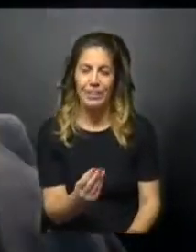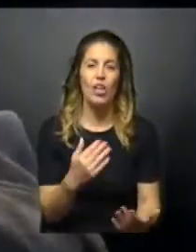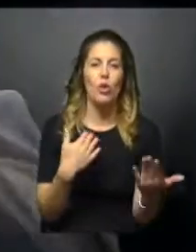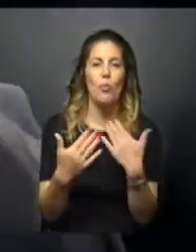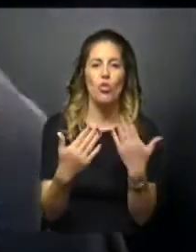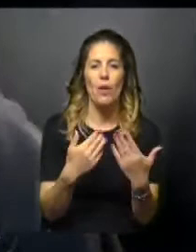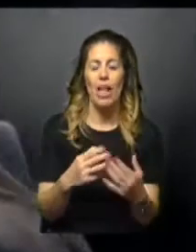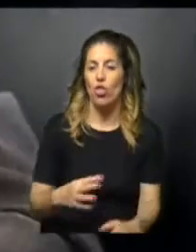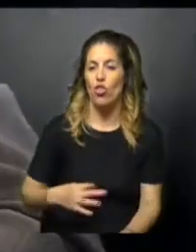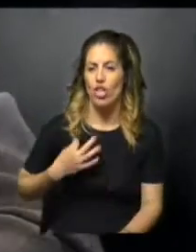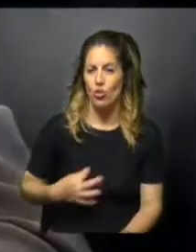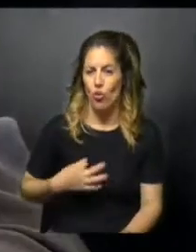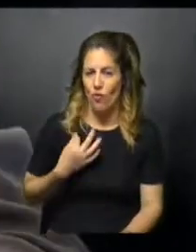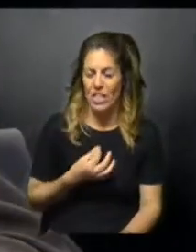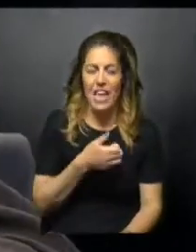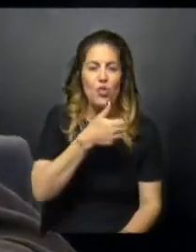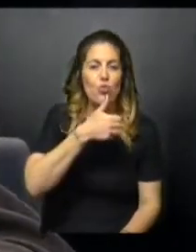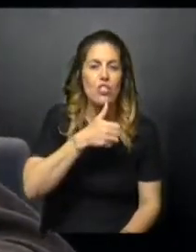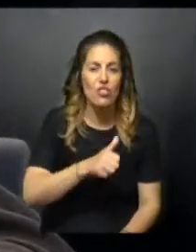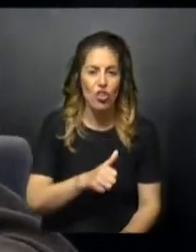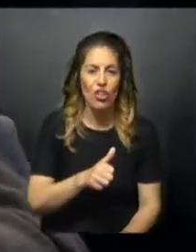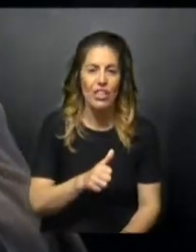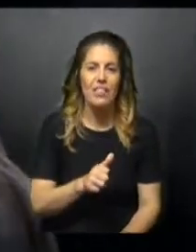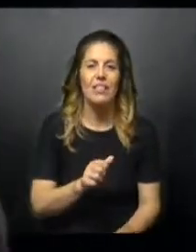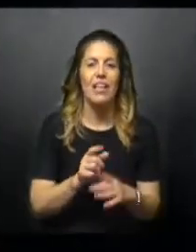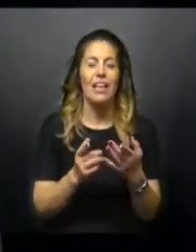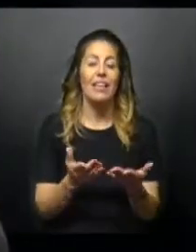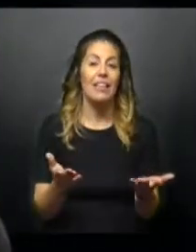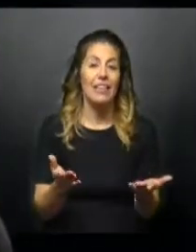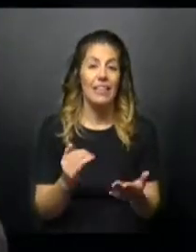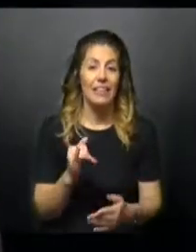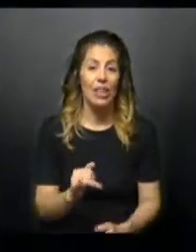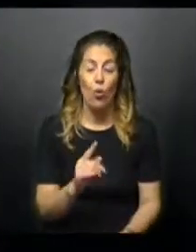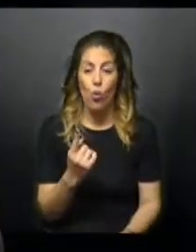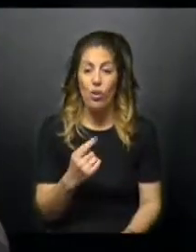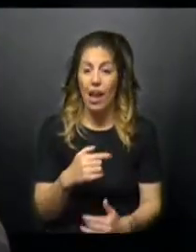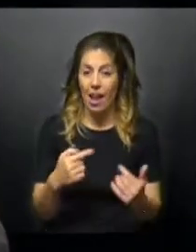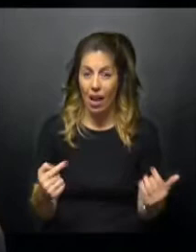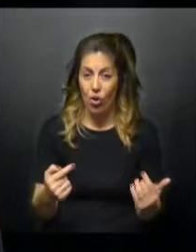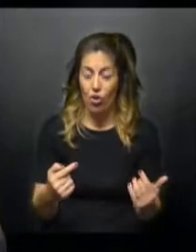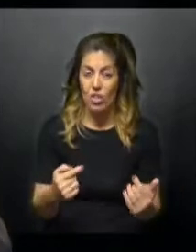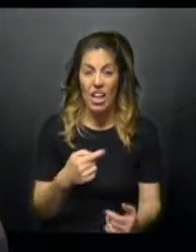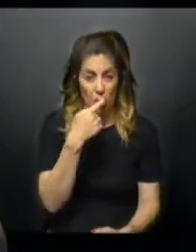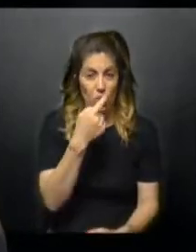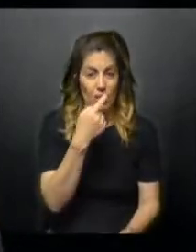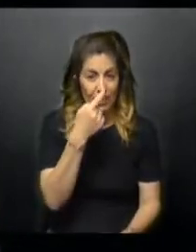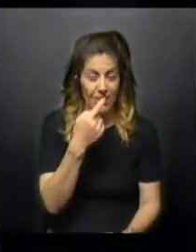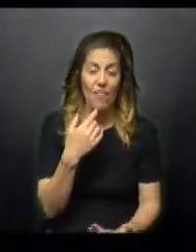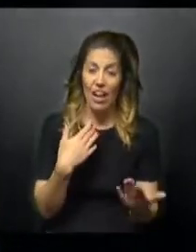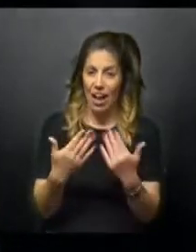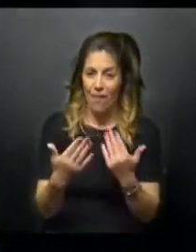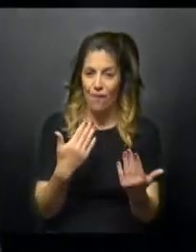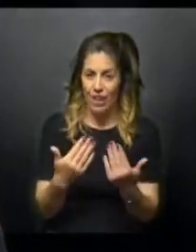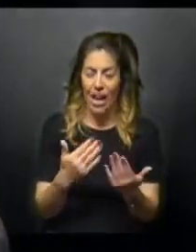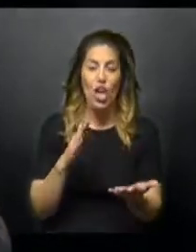de su vida de sus historias y una de las cosas que que nos interesaba un poco conversar Era